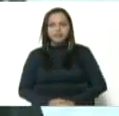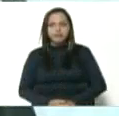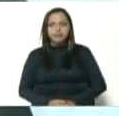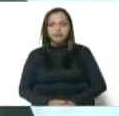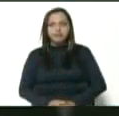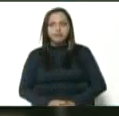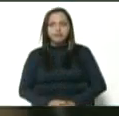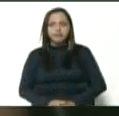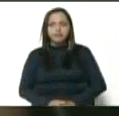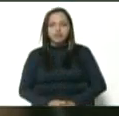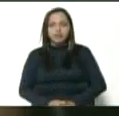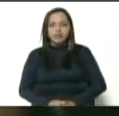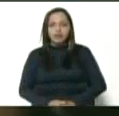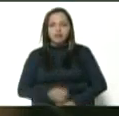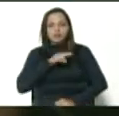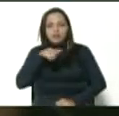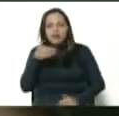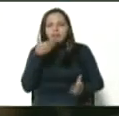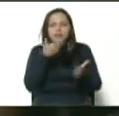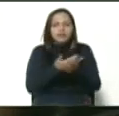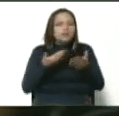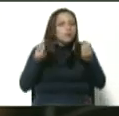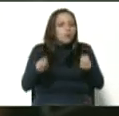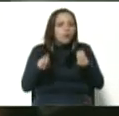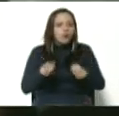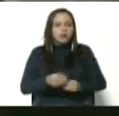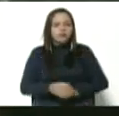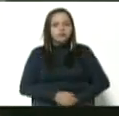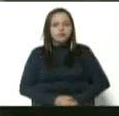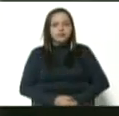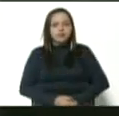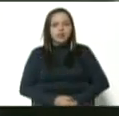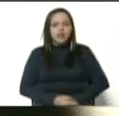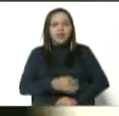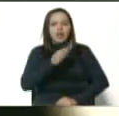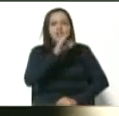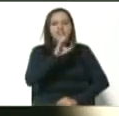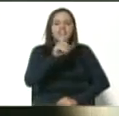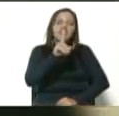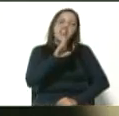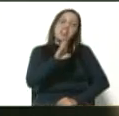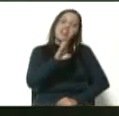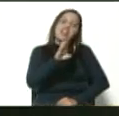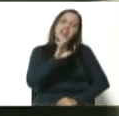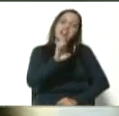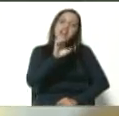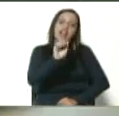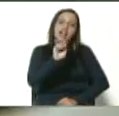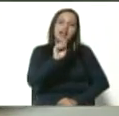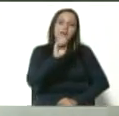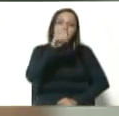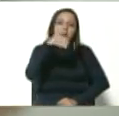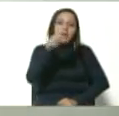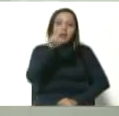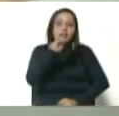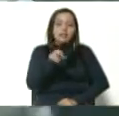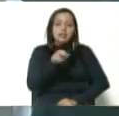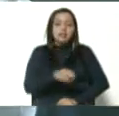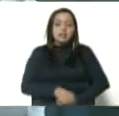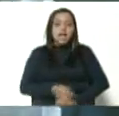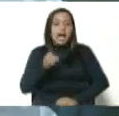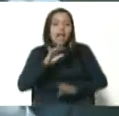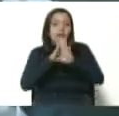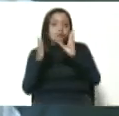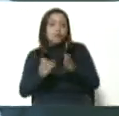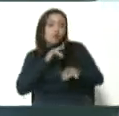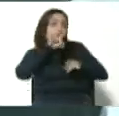nuestra pedimento fundamental. Bueno, hay otro aspecto de Fedecámaras que creemos que se debe resolver. Fedecámaras anda por todo el mundo y anda en